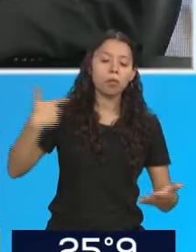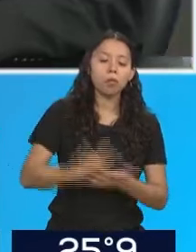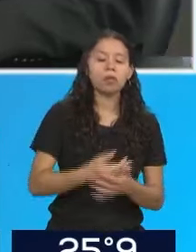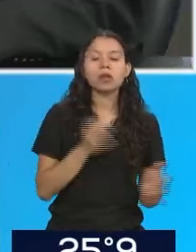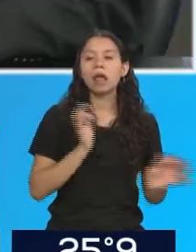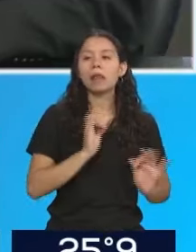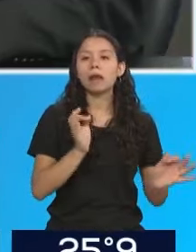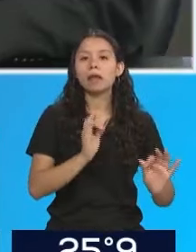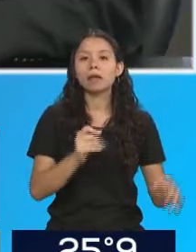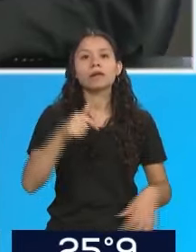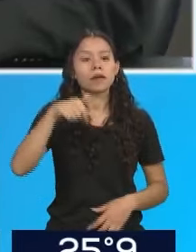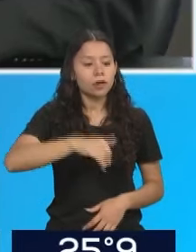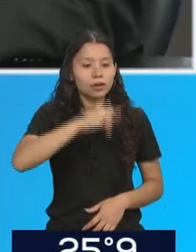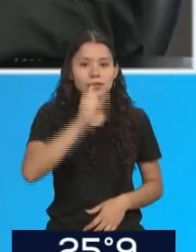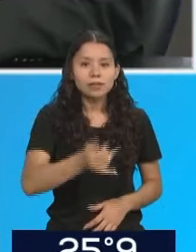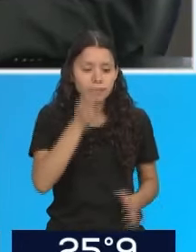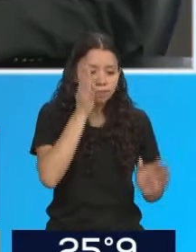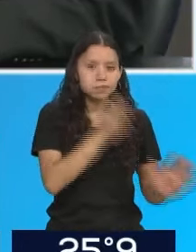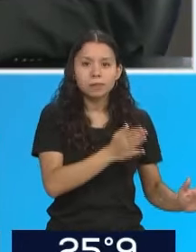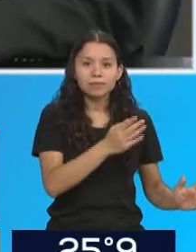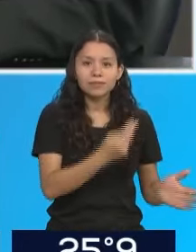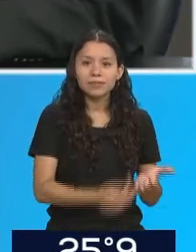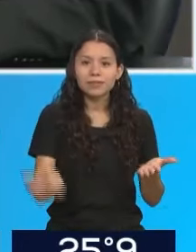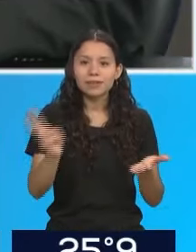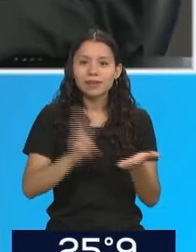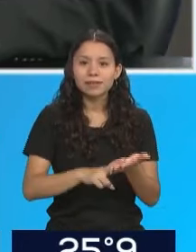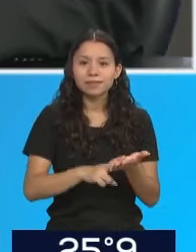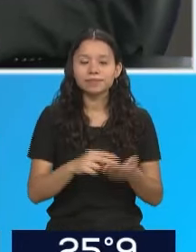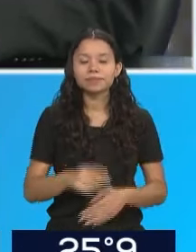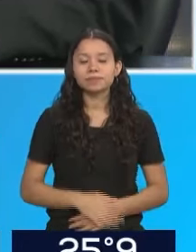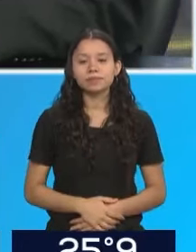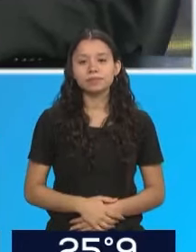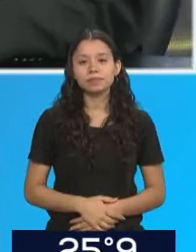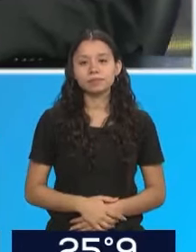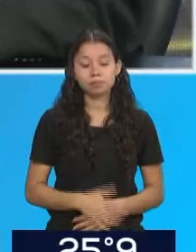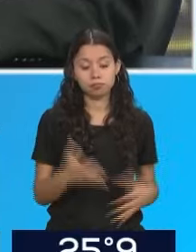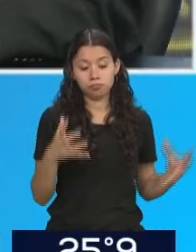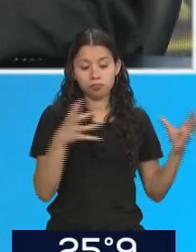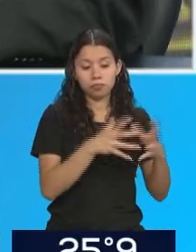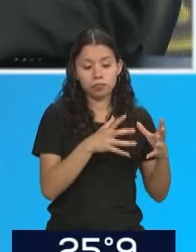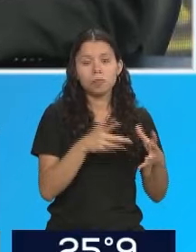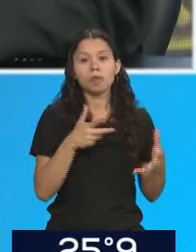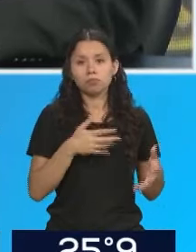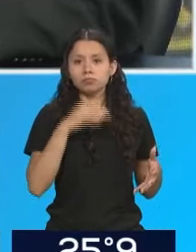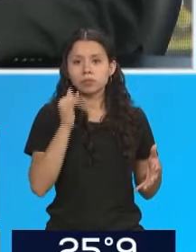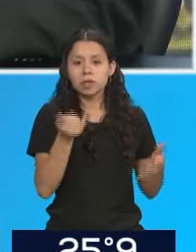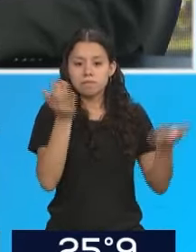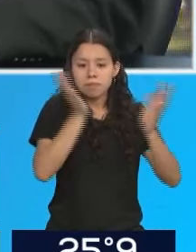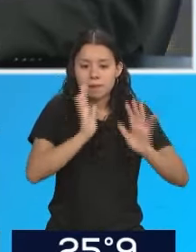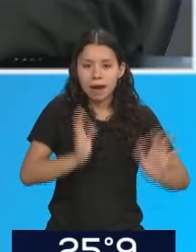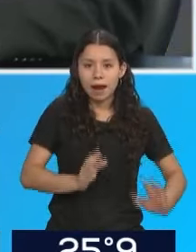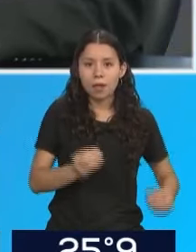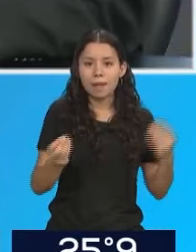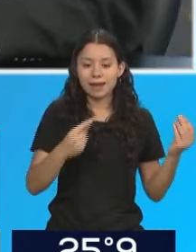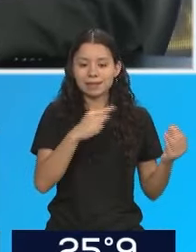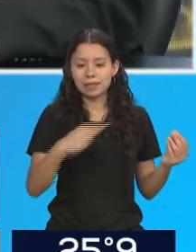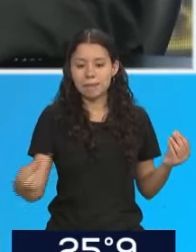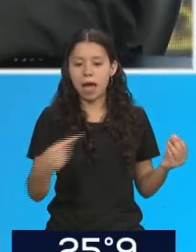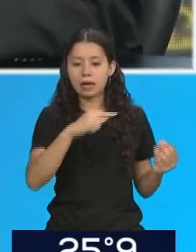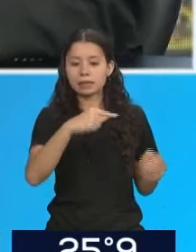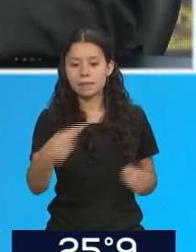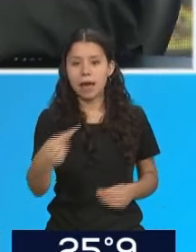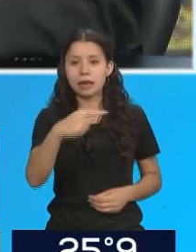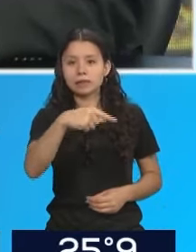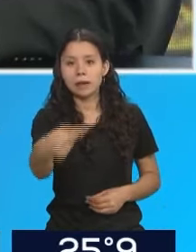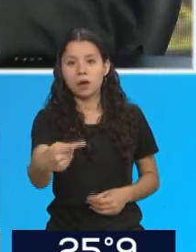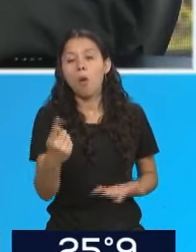la explotación. El grupo ya tendría básicamente todo más o menos listo para que en cuestión de semanas o quizás